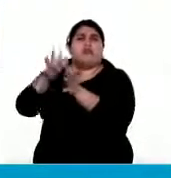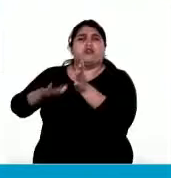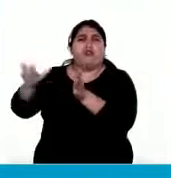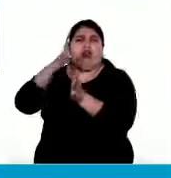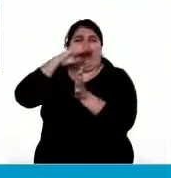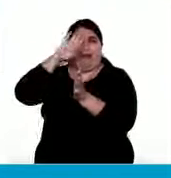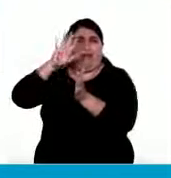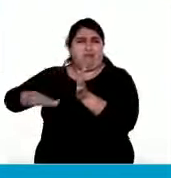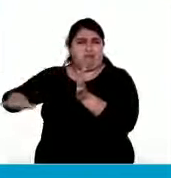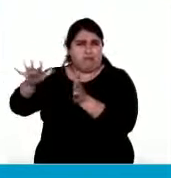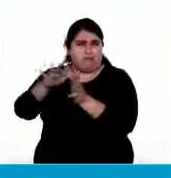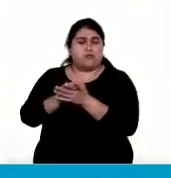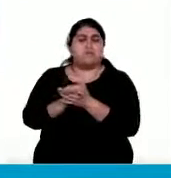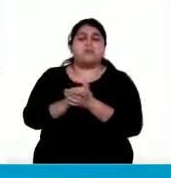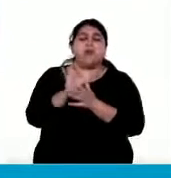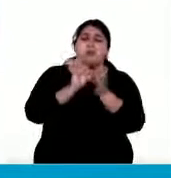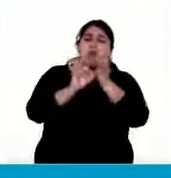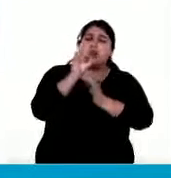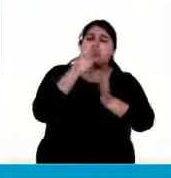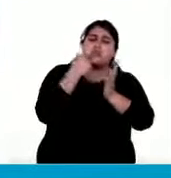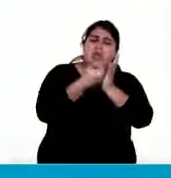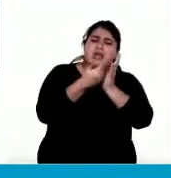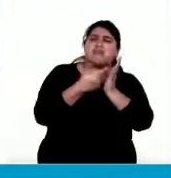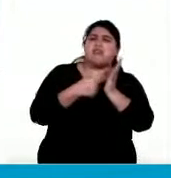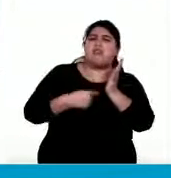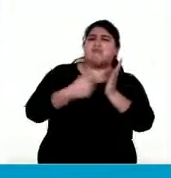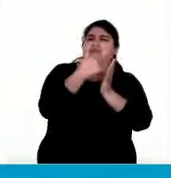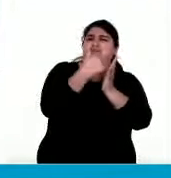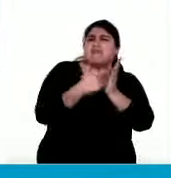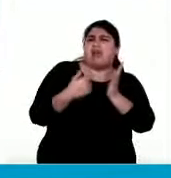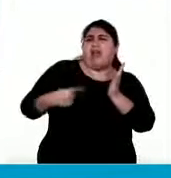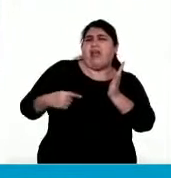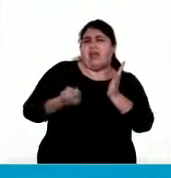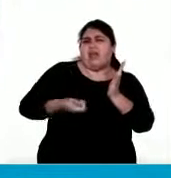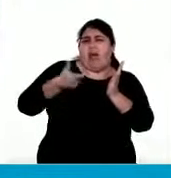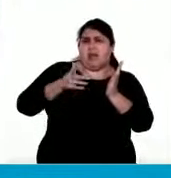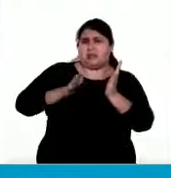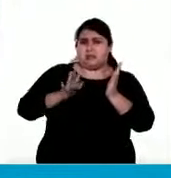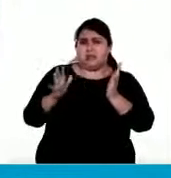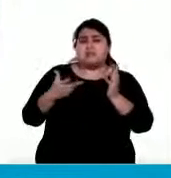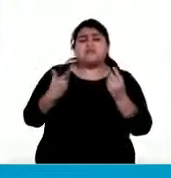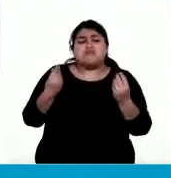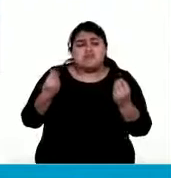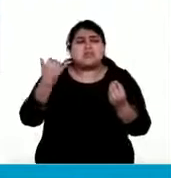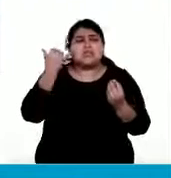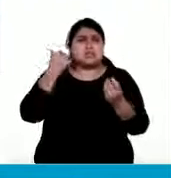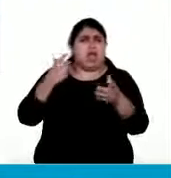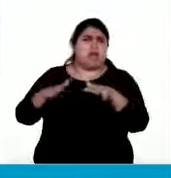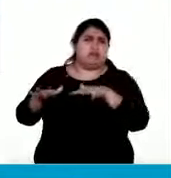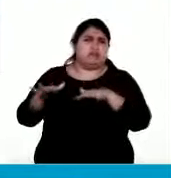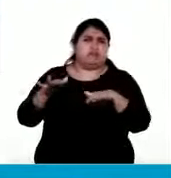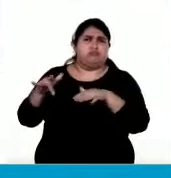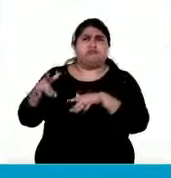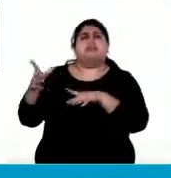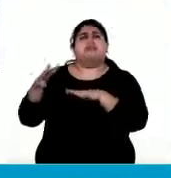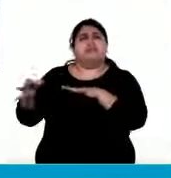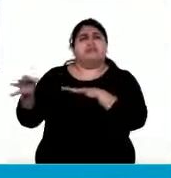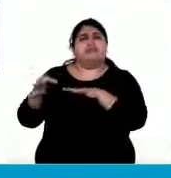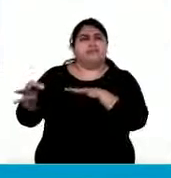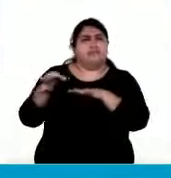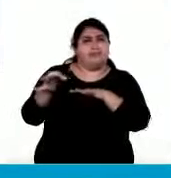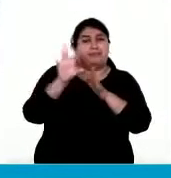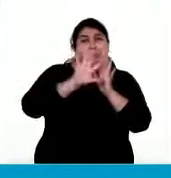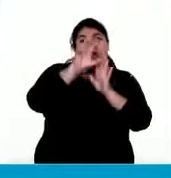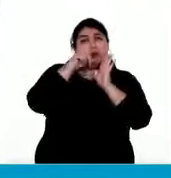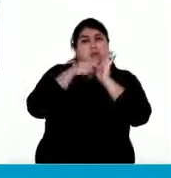es este proyecto y esta propuesta muy sencilla y ya funciona en varias localidades de la provincia de